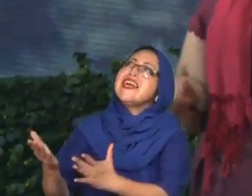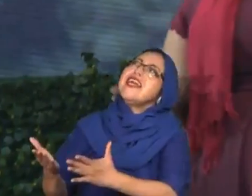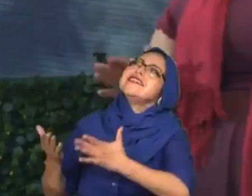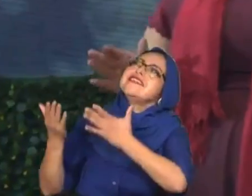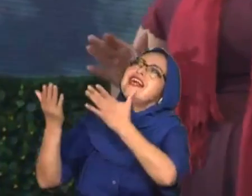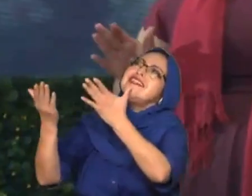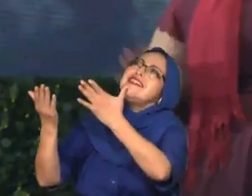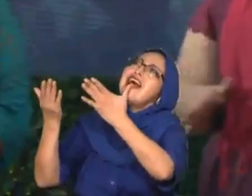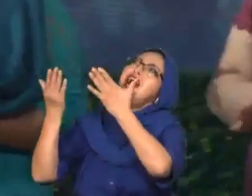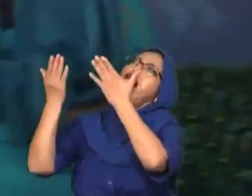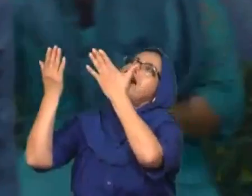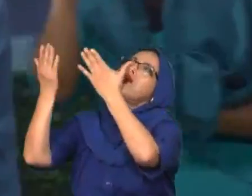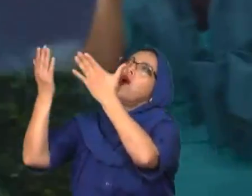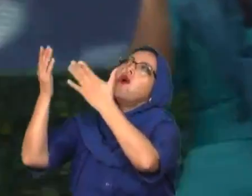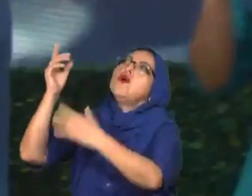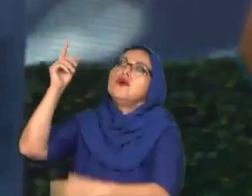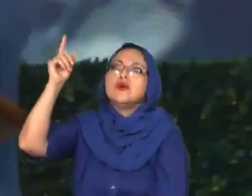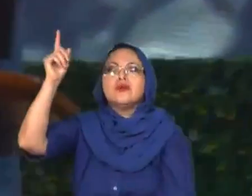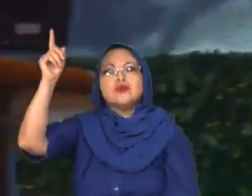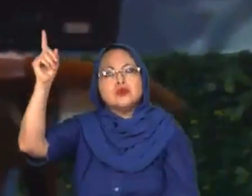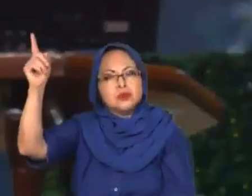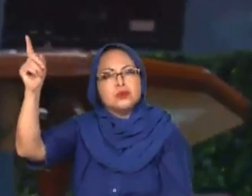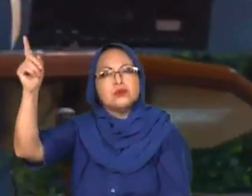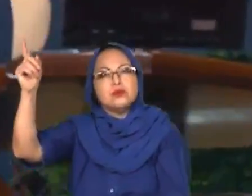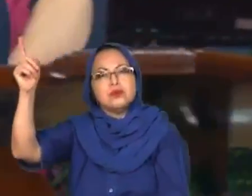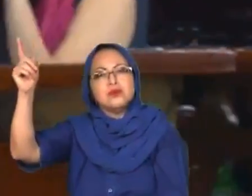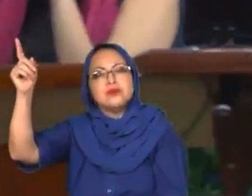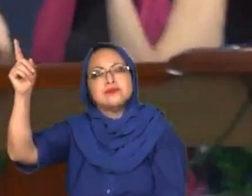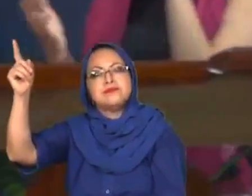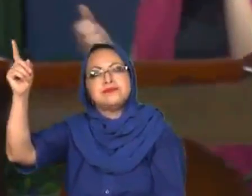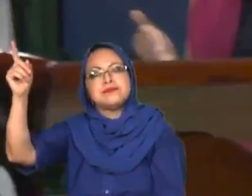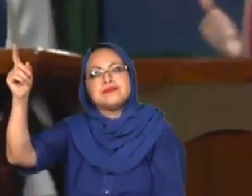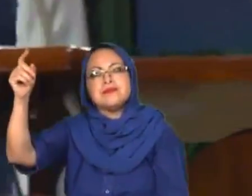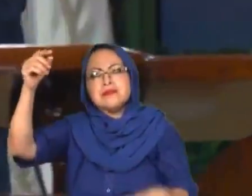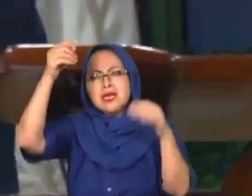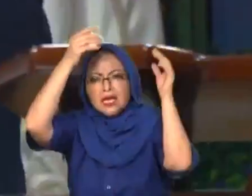siglos, exaltado seas tú,